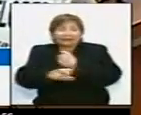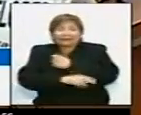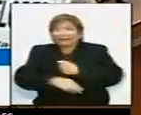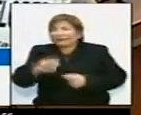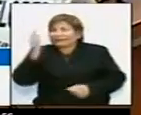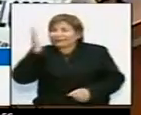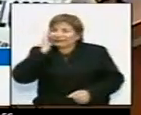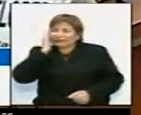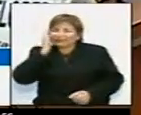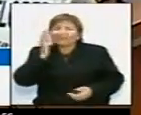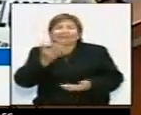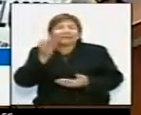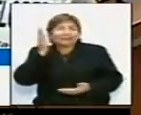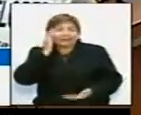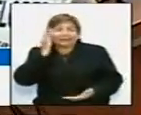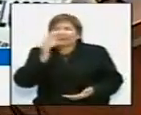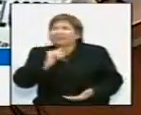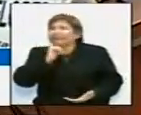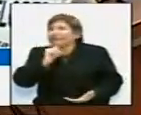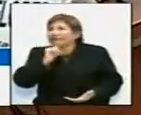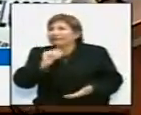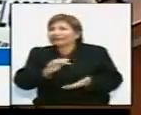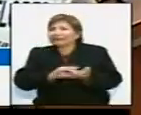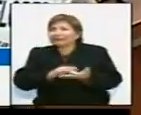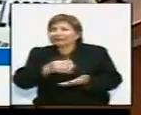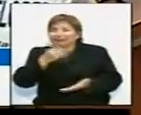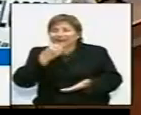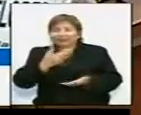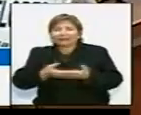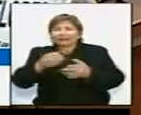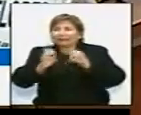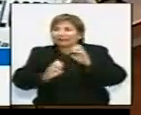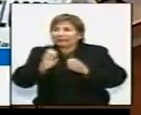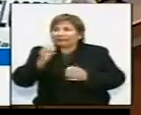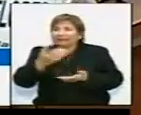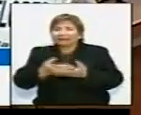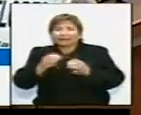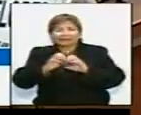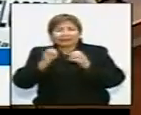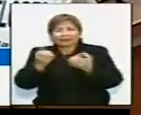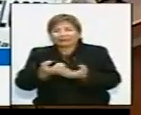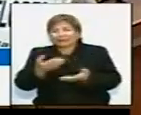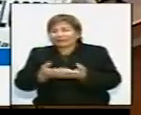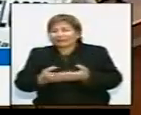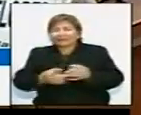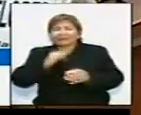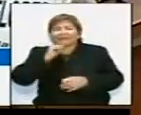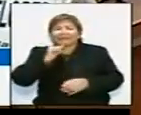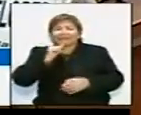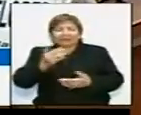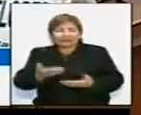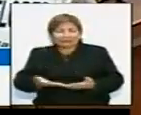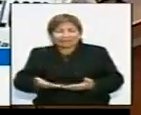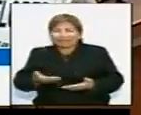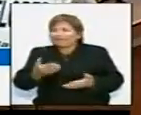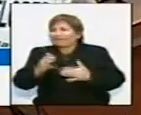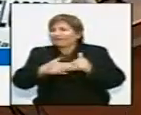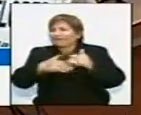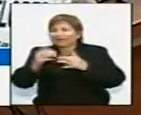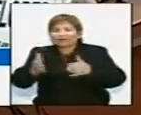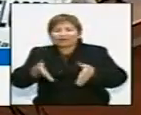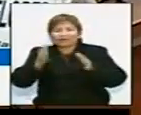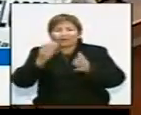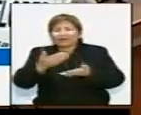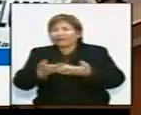conocemos, presidenta. Lo conocemos, falta de medicina, falta de logística, falta de equipamiento, falta de infraestructura, en fin, falta